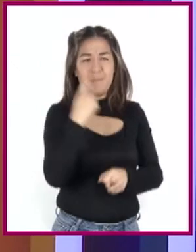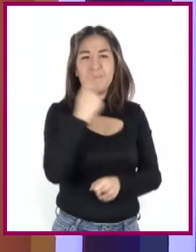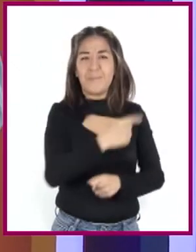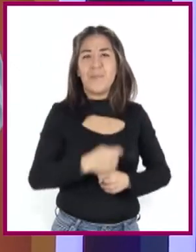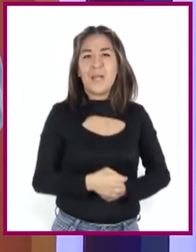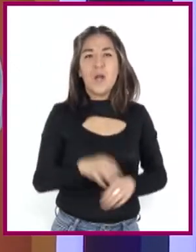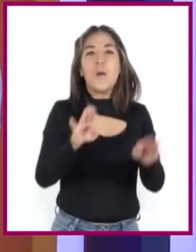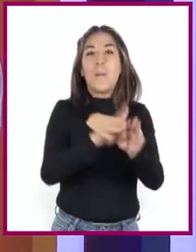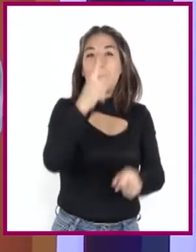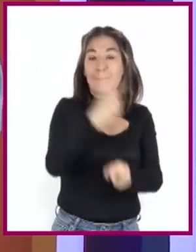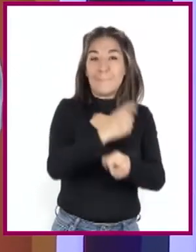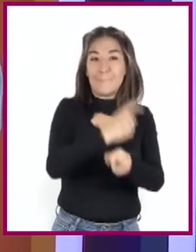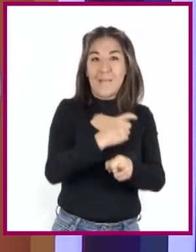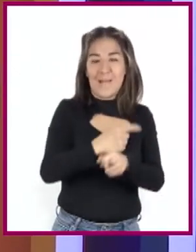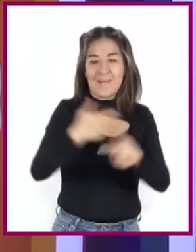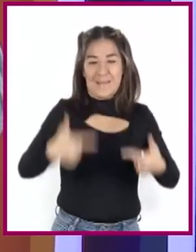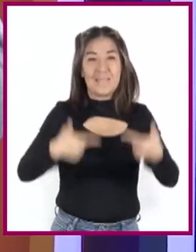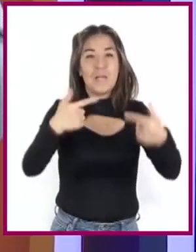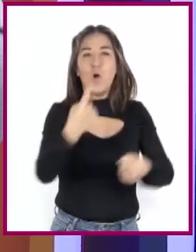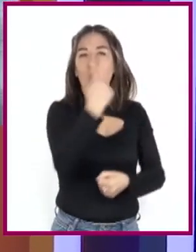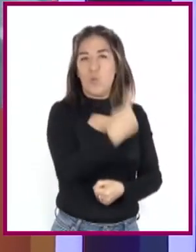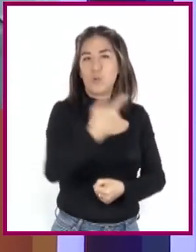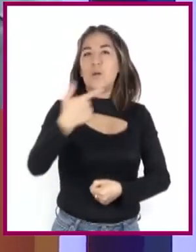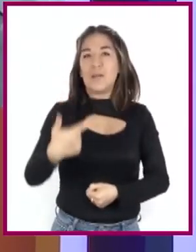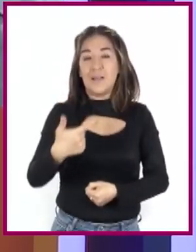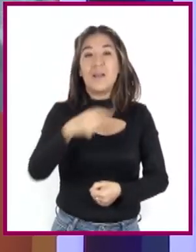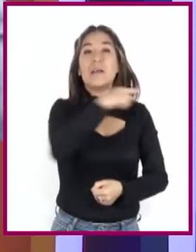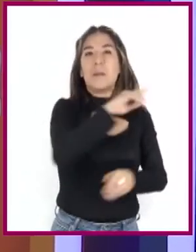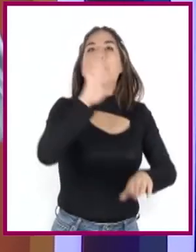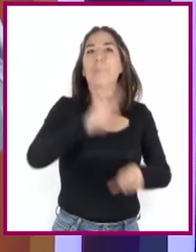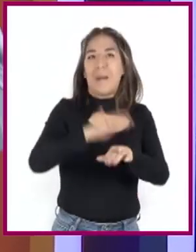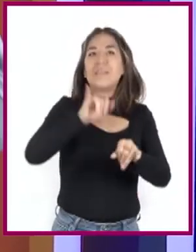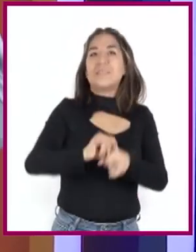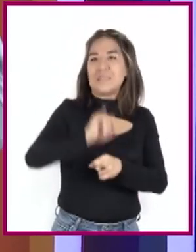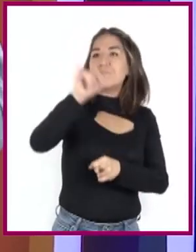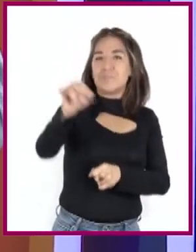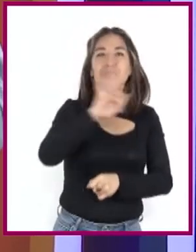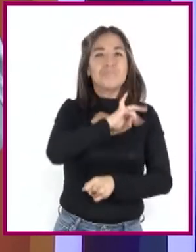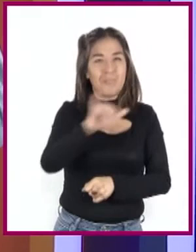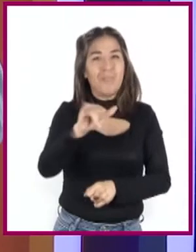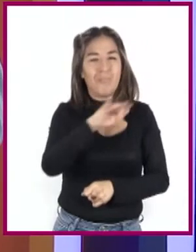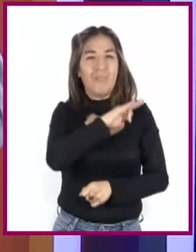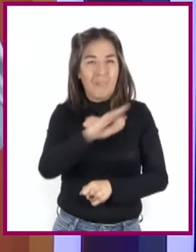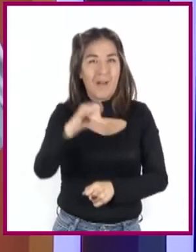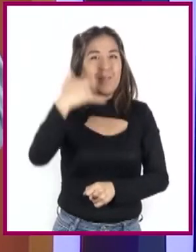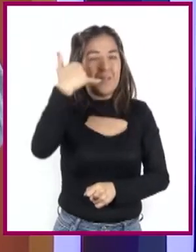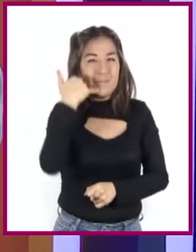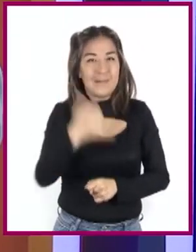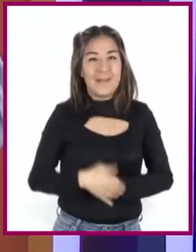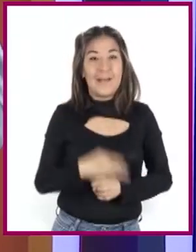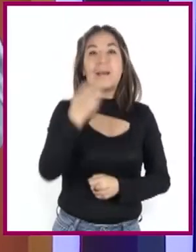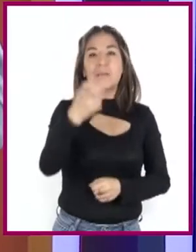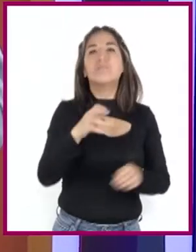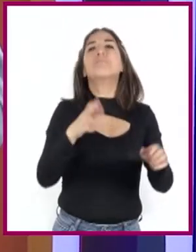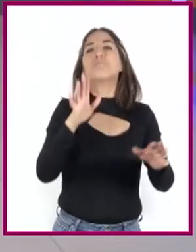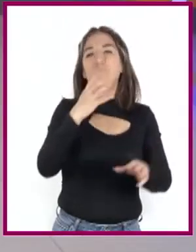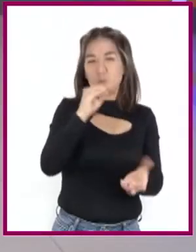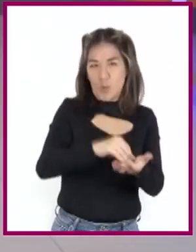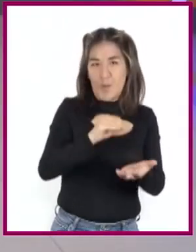generación 1G podían hacer llamadas simultáneas más lejos, pero todavía se utilizaba la tecnología